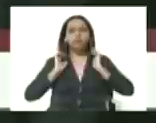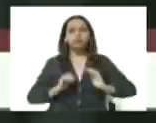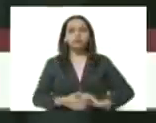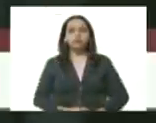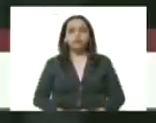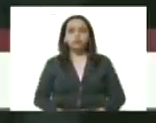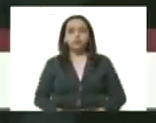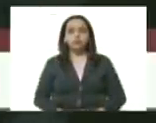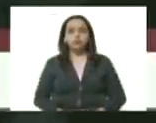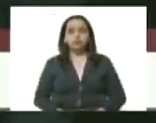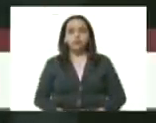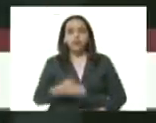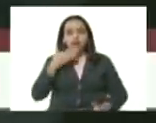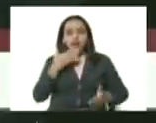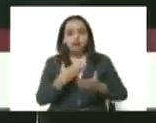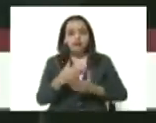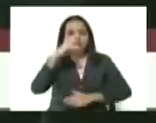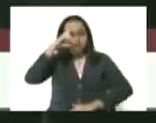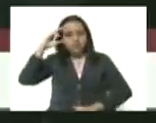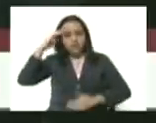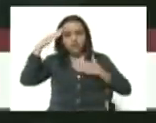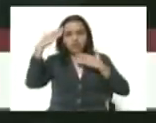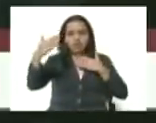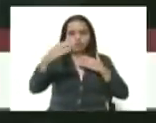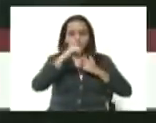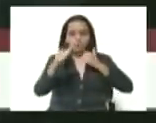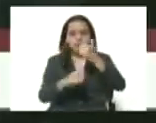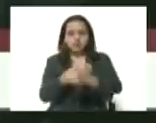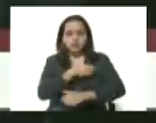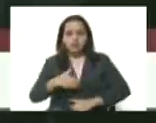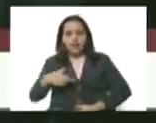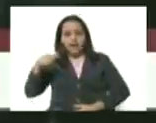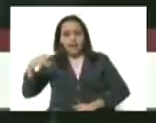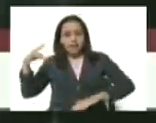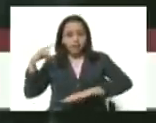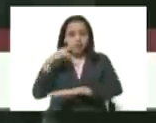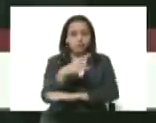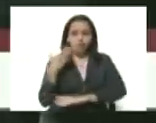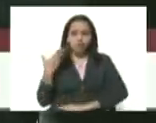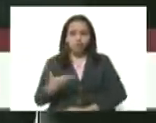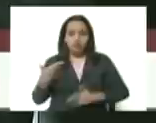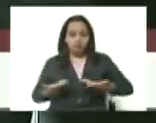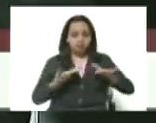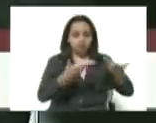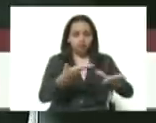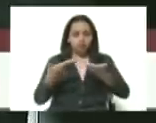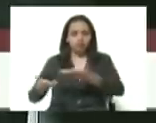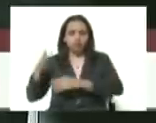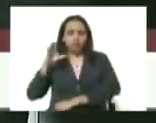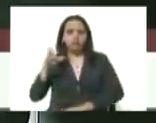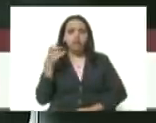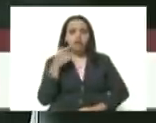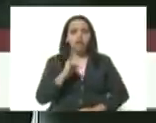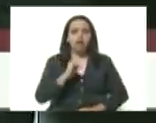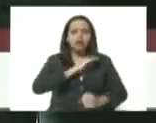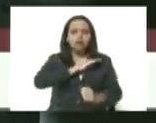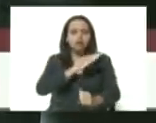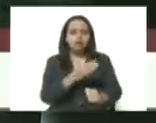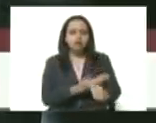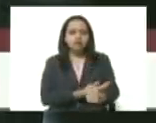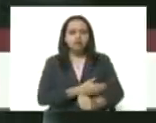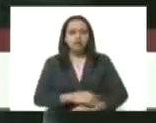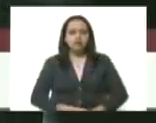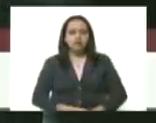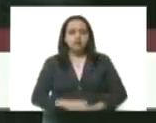Gracias, Canciller. Saludos, Vicepresidenta. Bueno, este cargamento importantísimo para el país viene a fortalecer